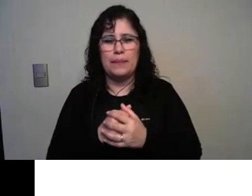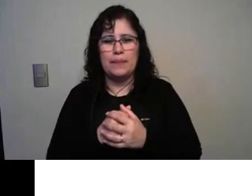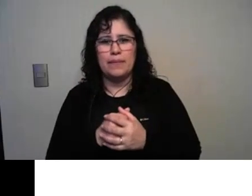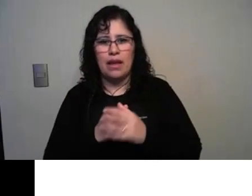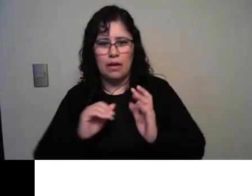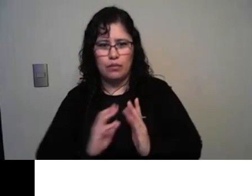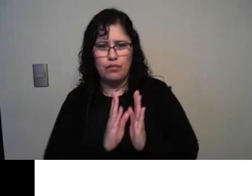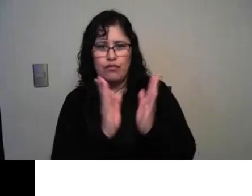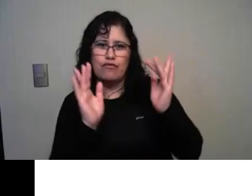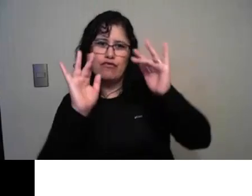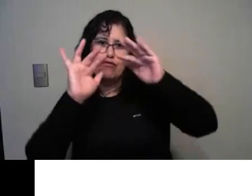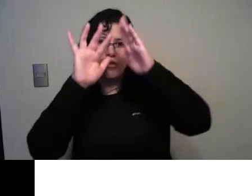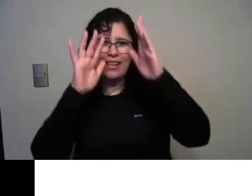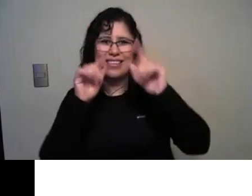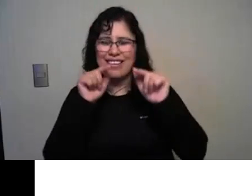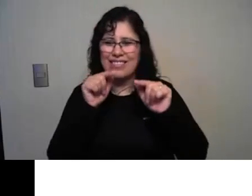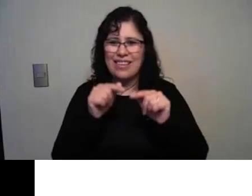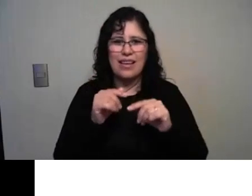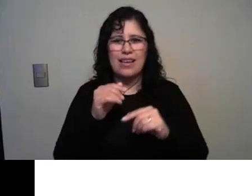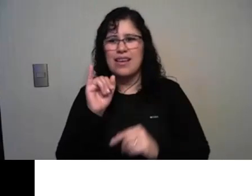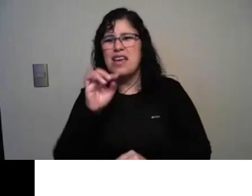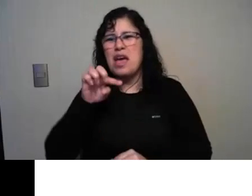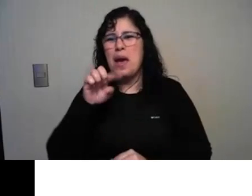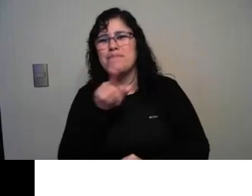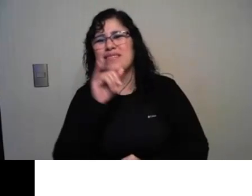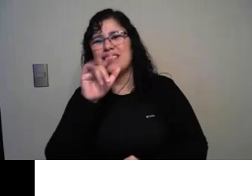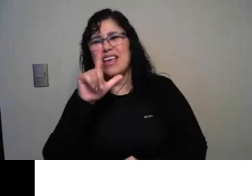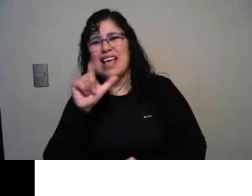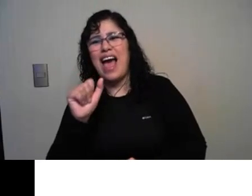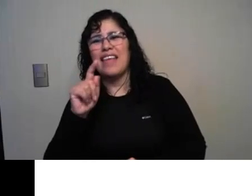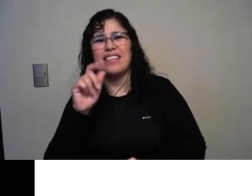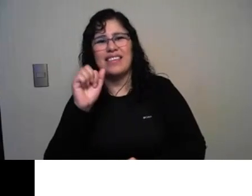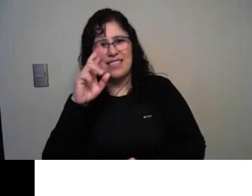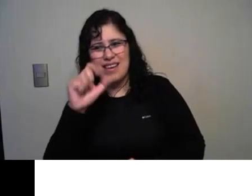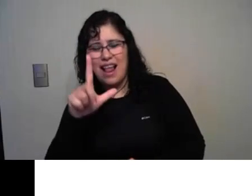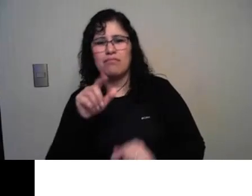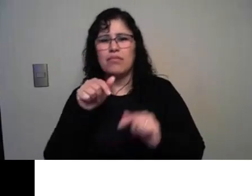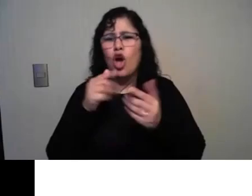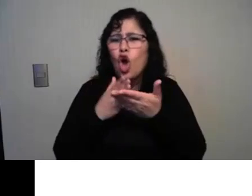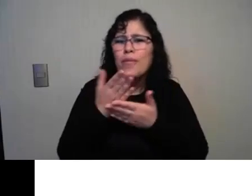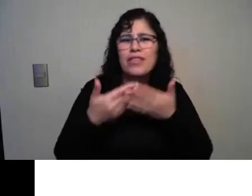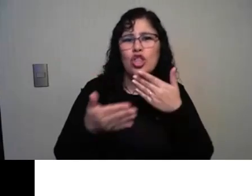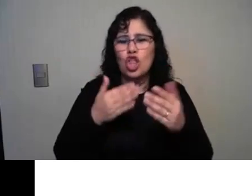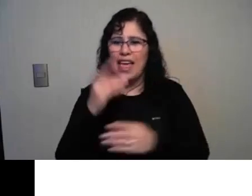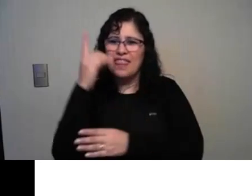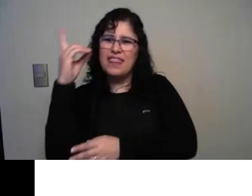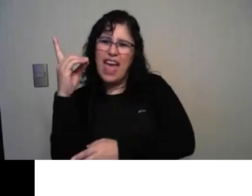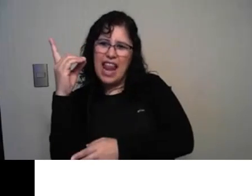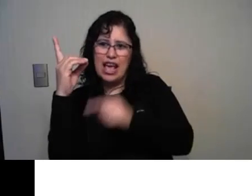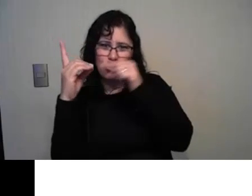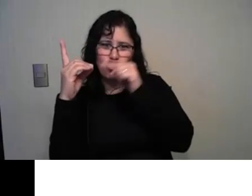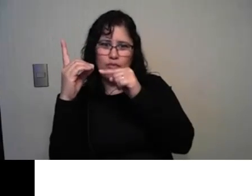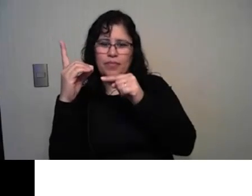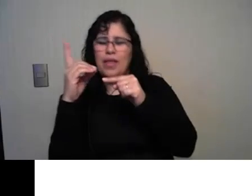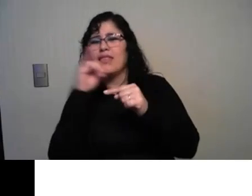están bajando en forma ipsilateral, es decir, se inician en el lado derecho y terminan acá en el